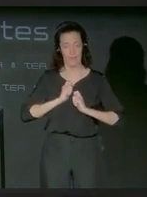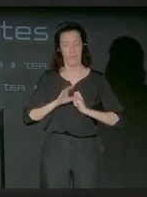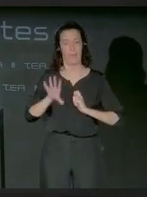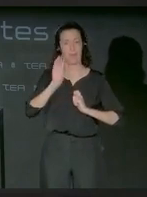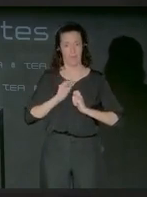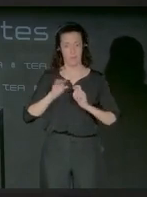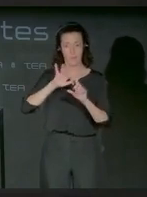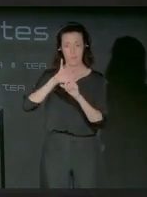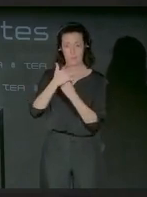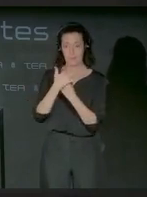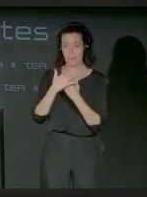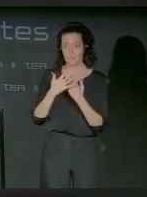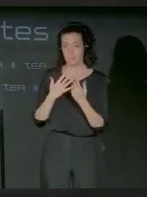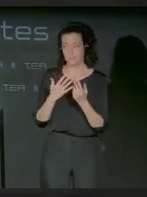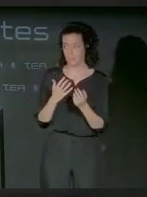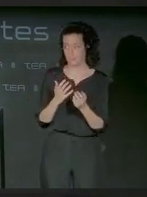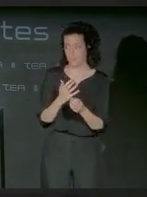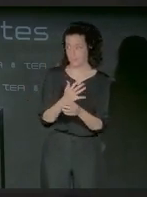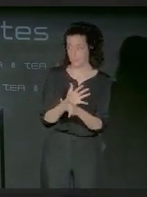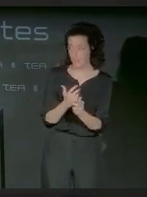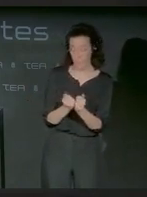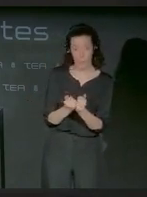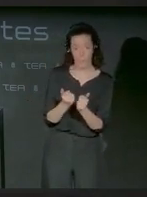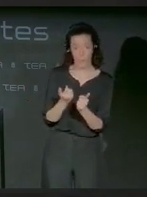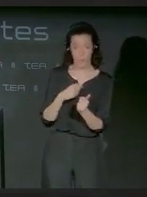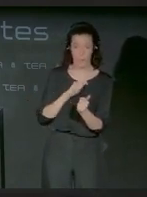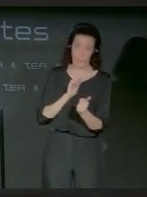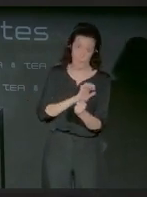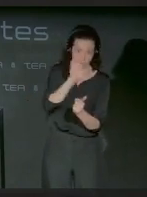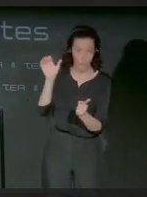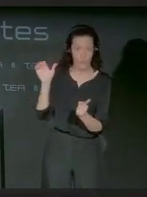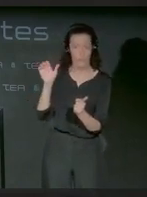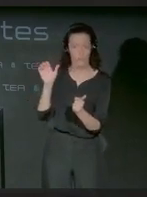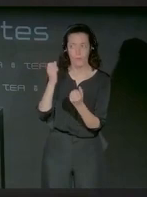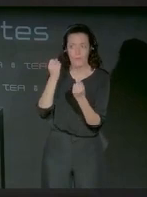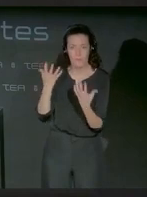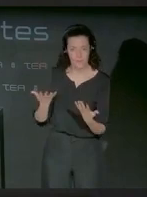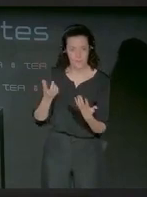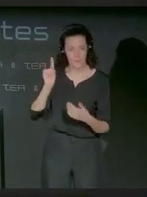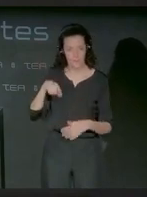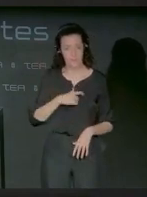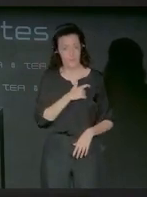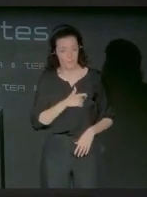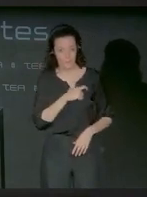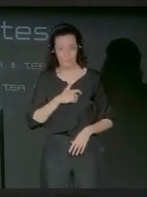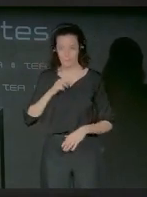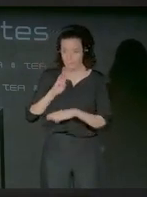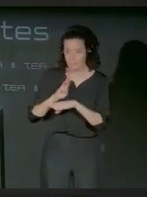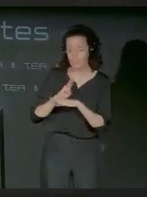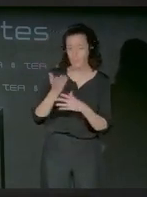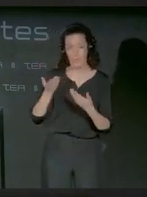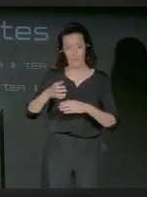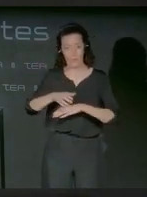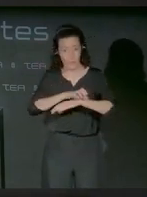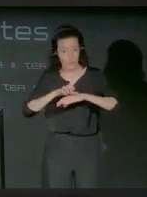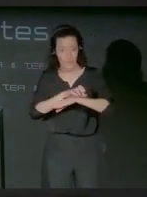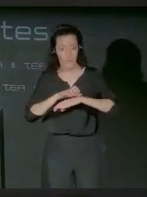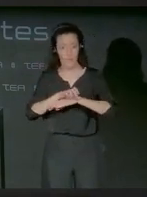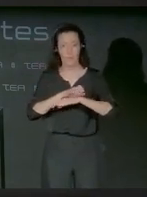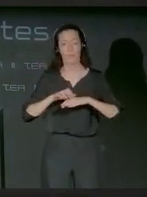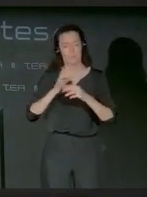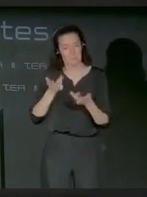español europeo Disculpen y que permita a tanto a la comisión como al parlamento como al consejo El Poder diseñar y poner